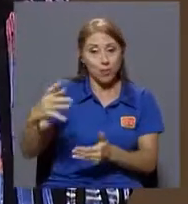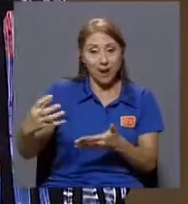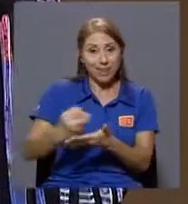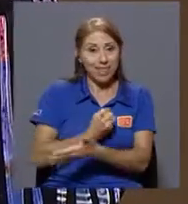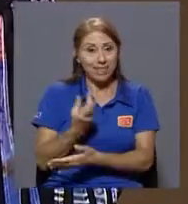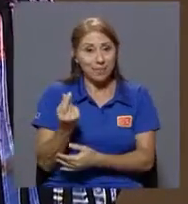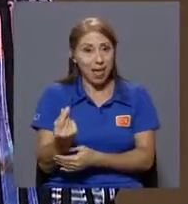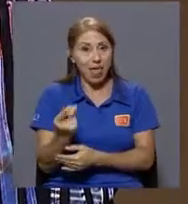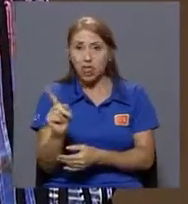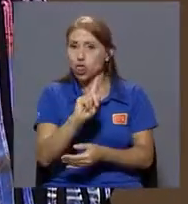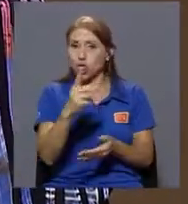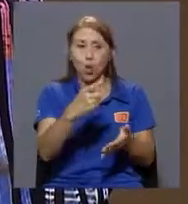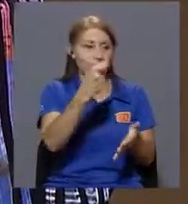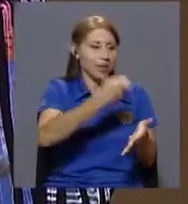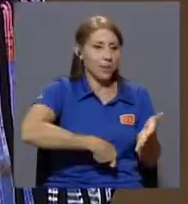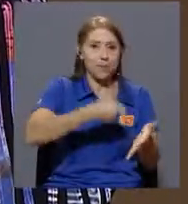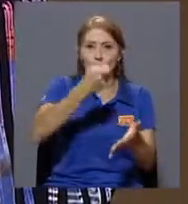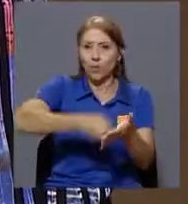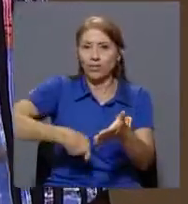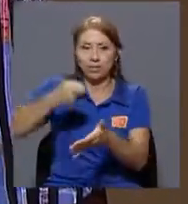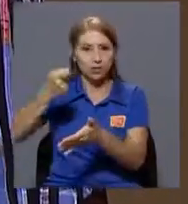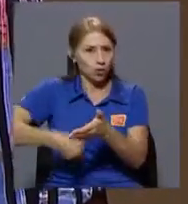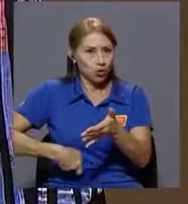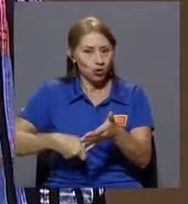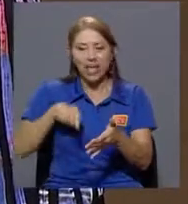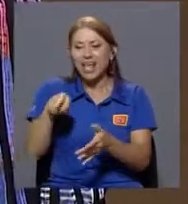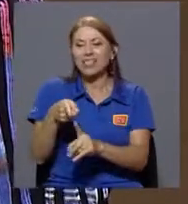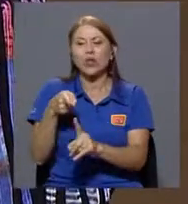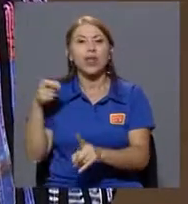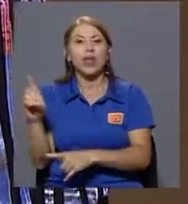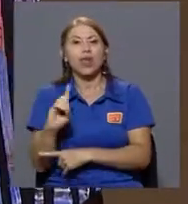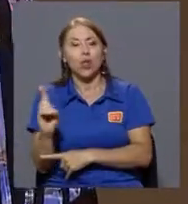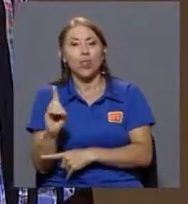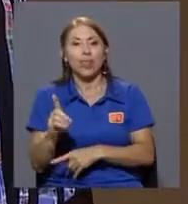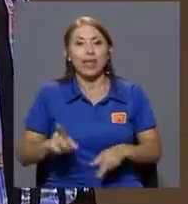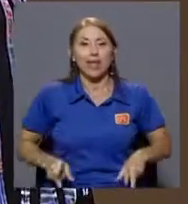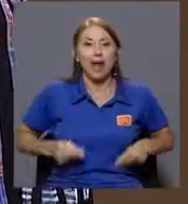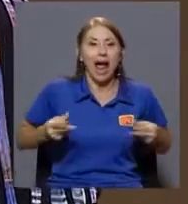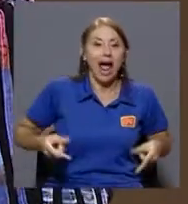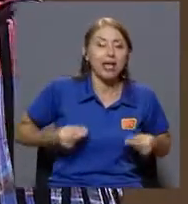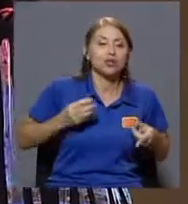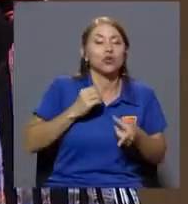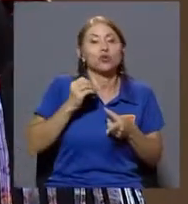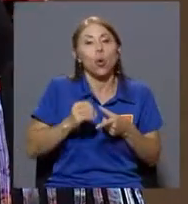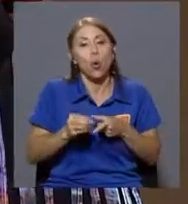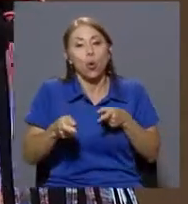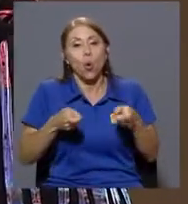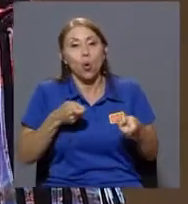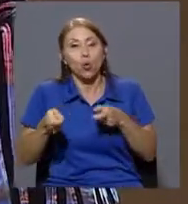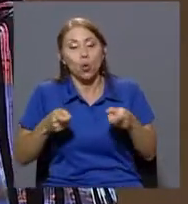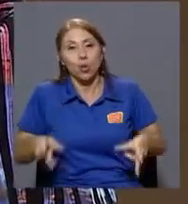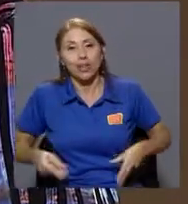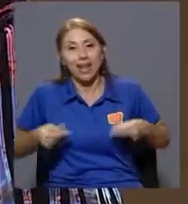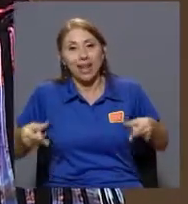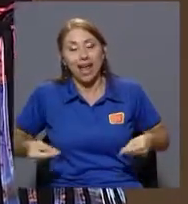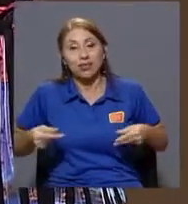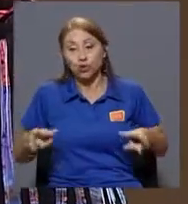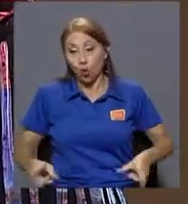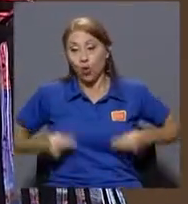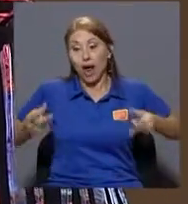impuestos, viene de gastos o de control del gasto o menor crecimiento de gastos hacia